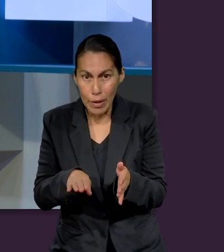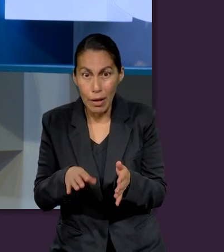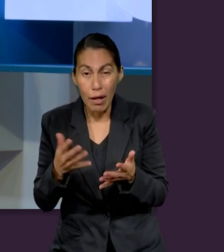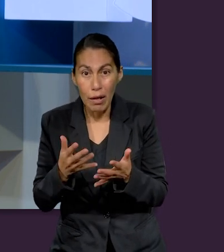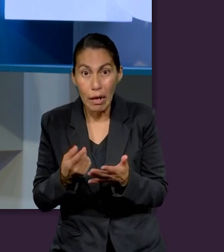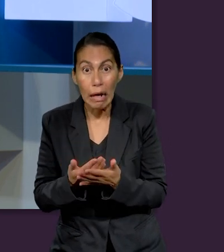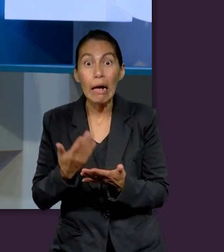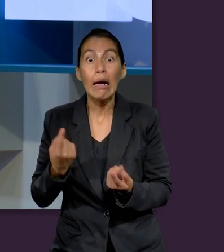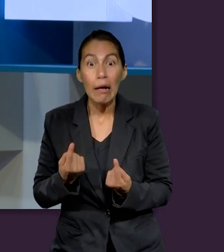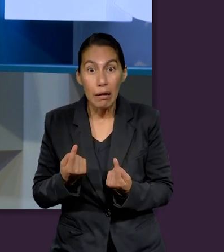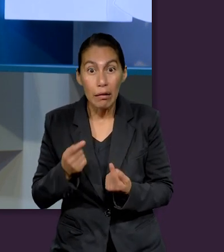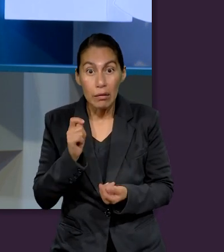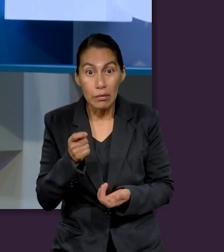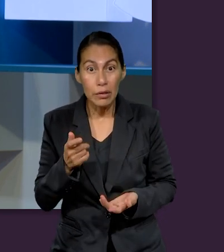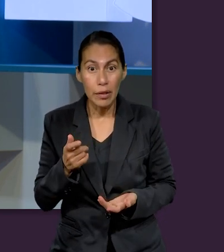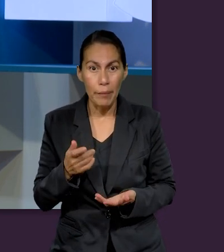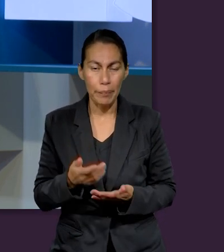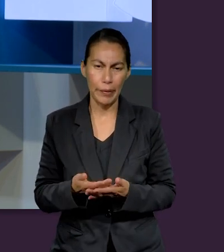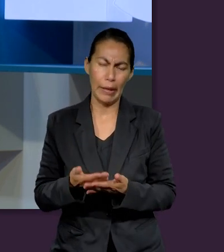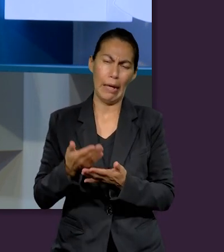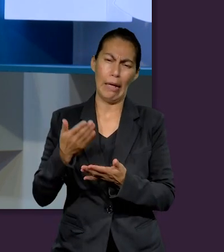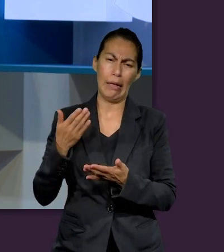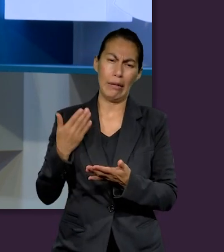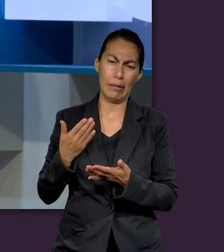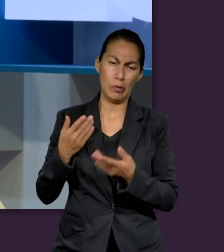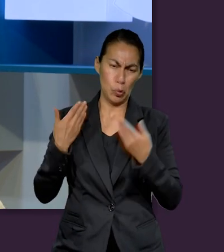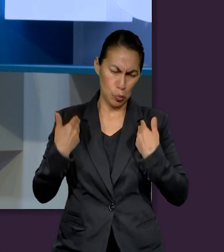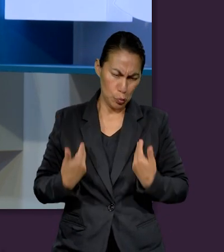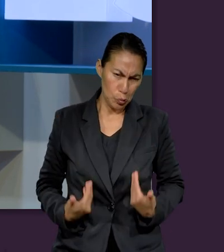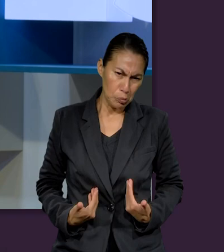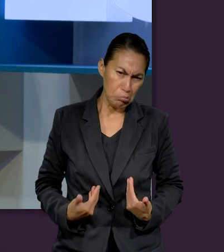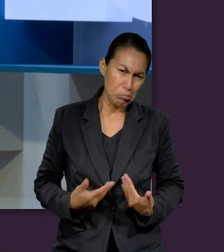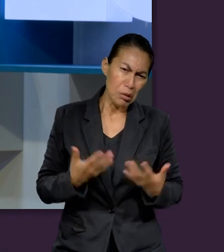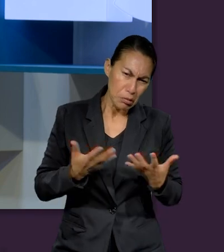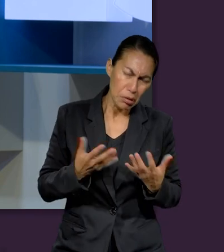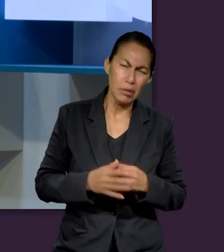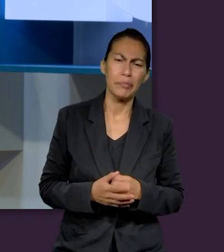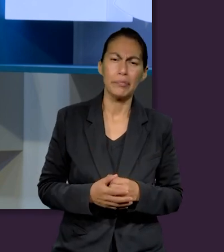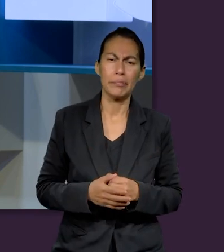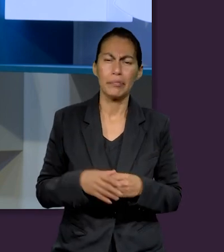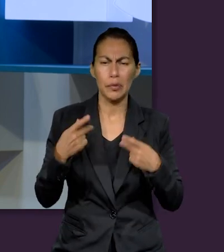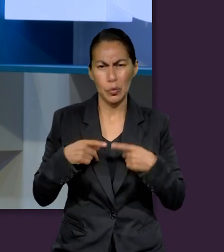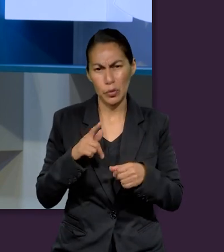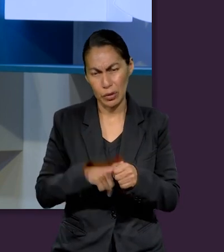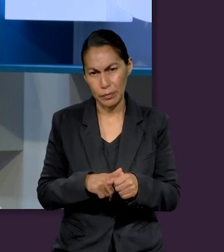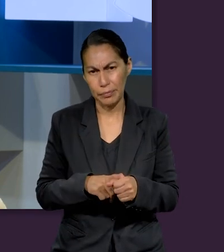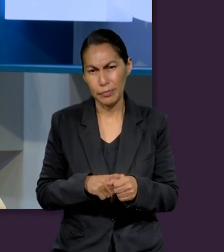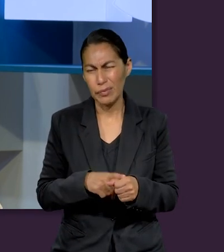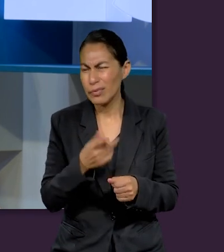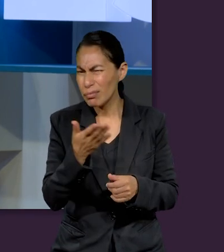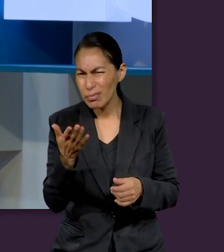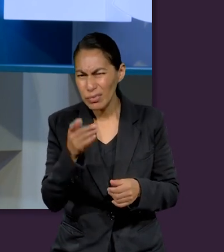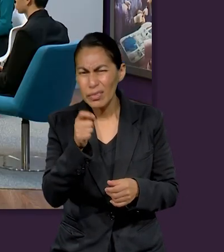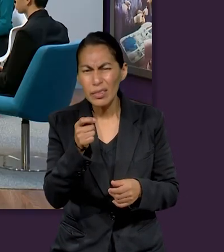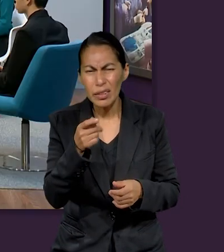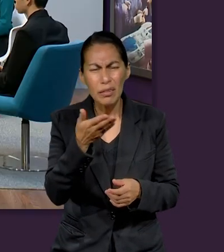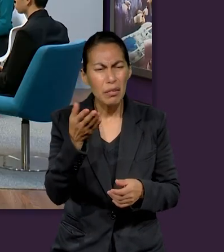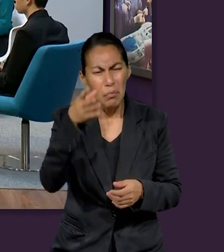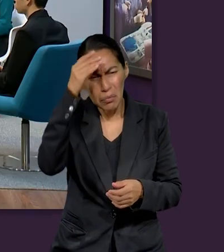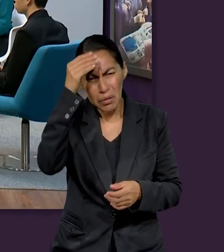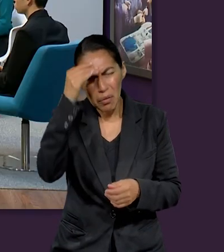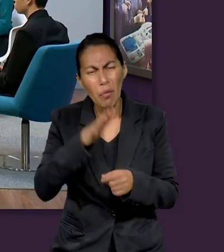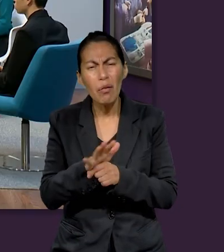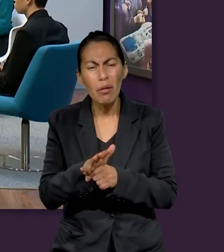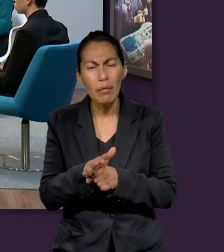la lesión que nosotros tenemos que planificar para nuestros intereses personales ahora qué nos dice la lesión de eso que aprendieron